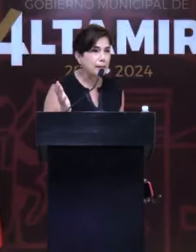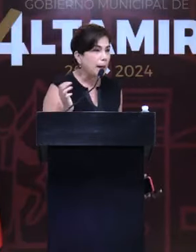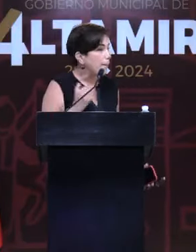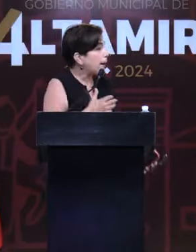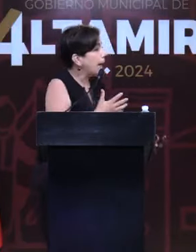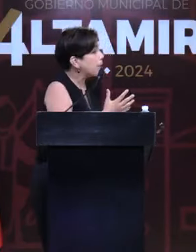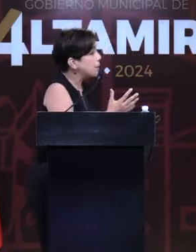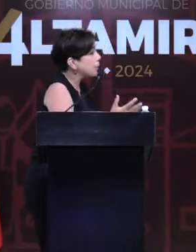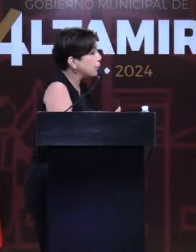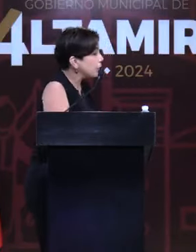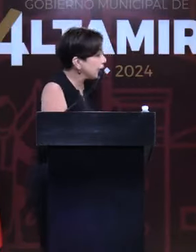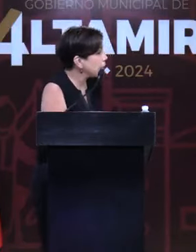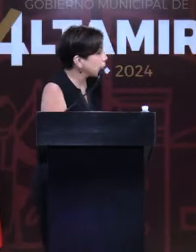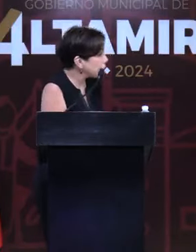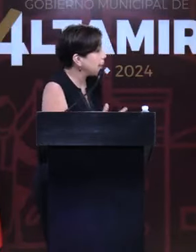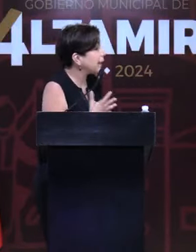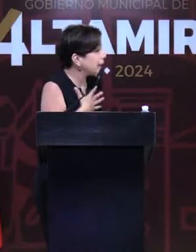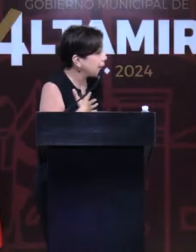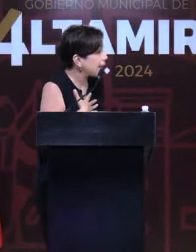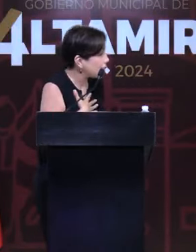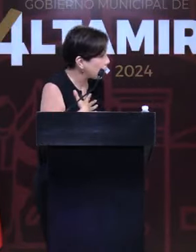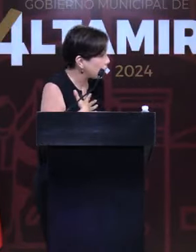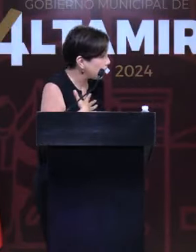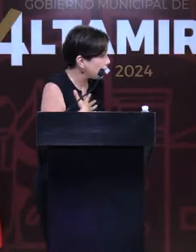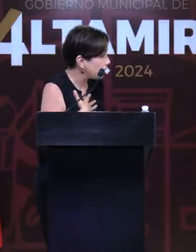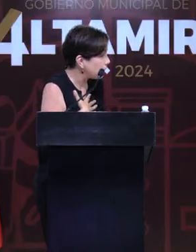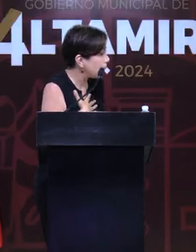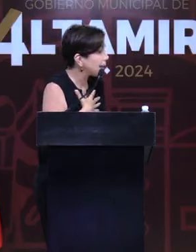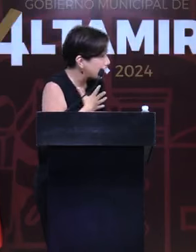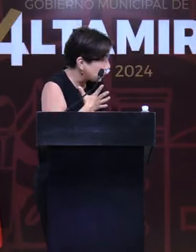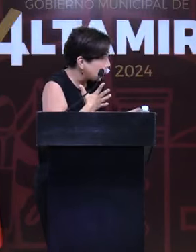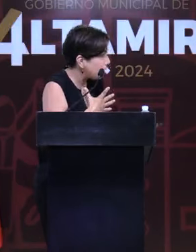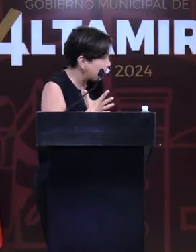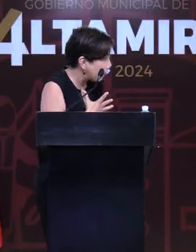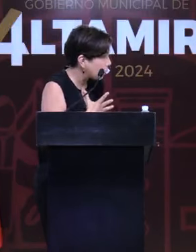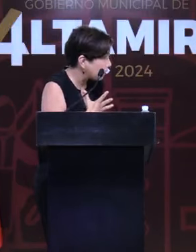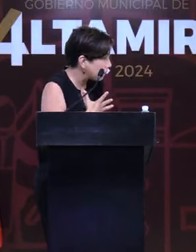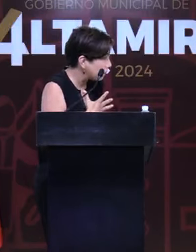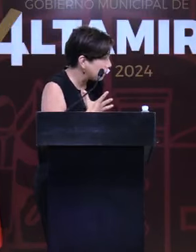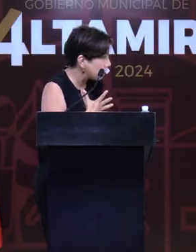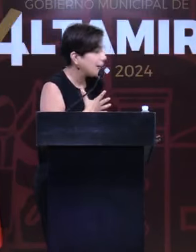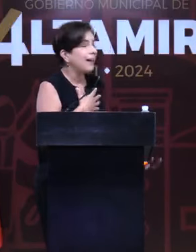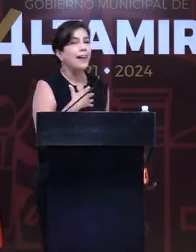becas para nuestros niños, mi querida Rosy, que tanto te queremos.